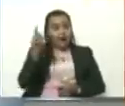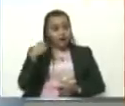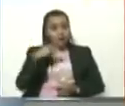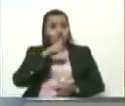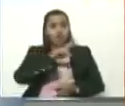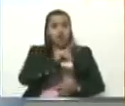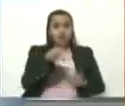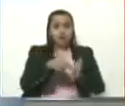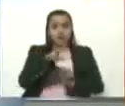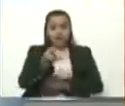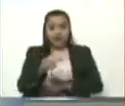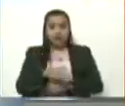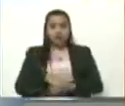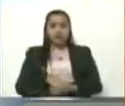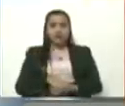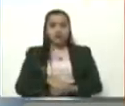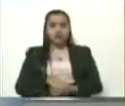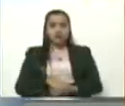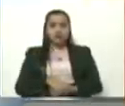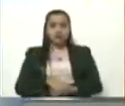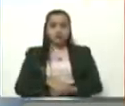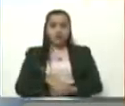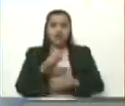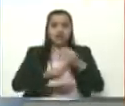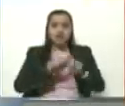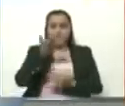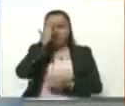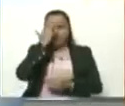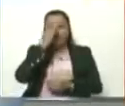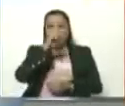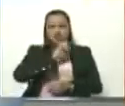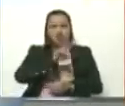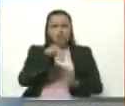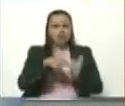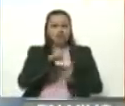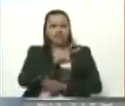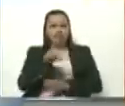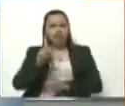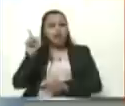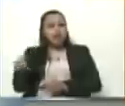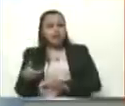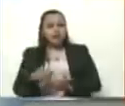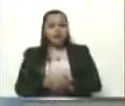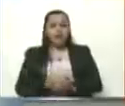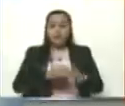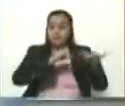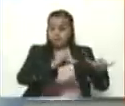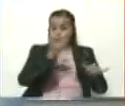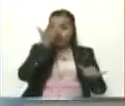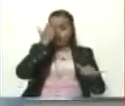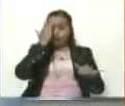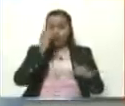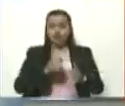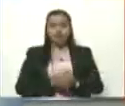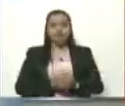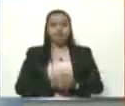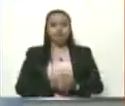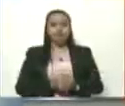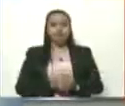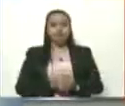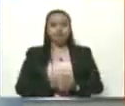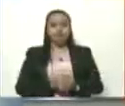la alocución fue entre el 2021 sino que incluso en esa fecha en febrero de